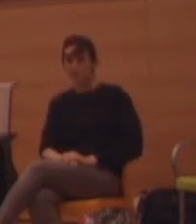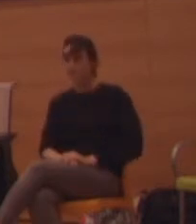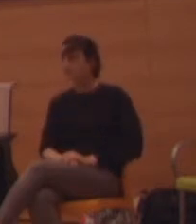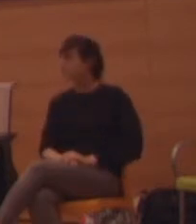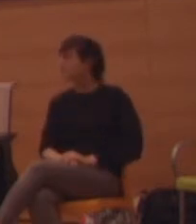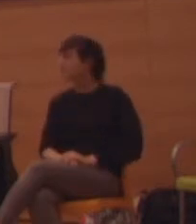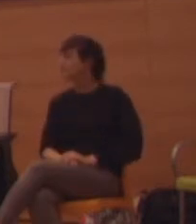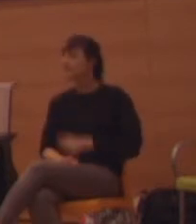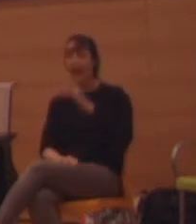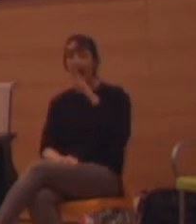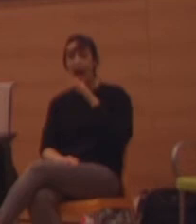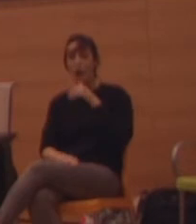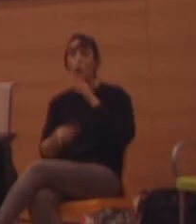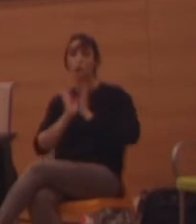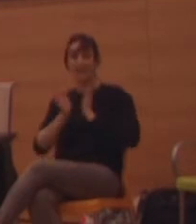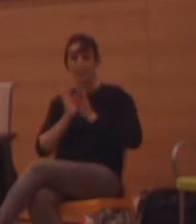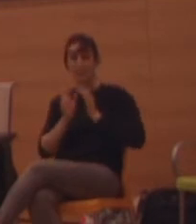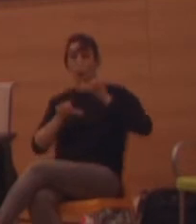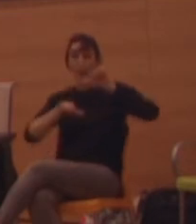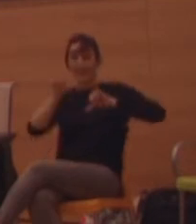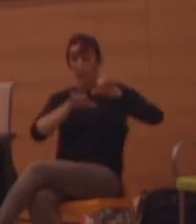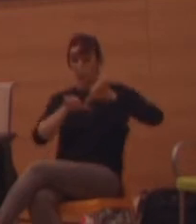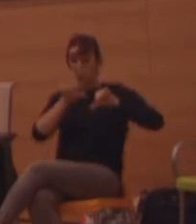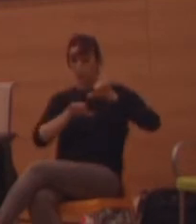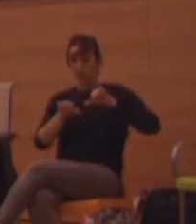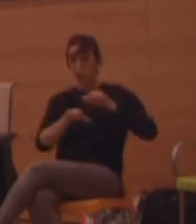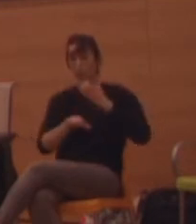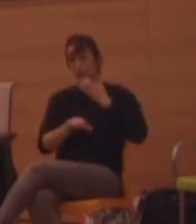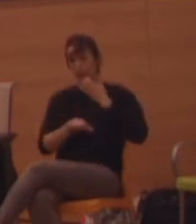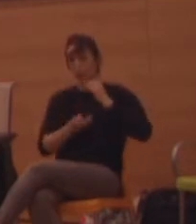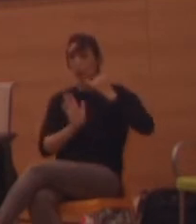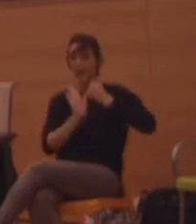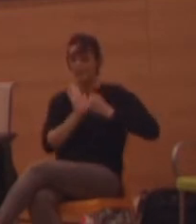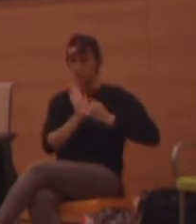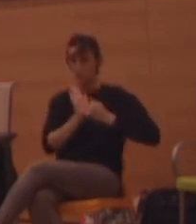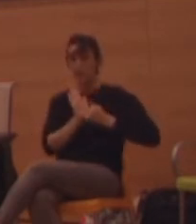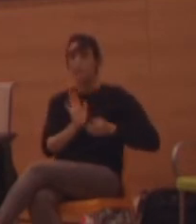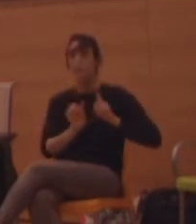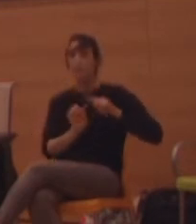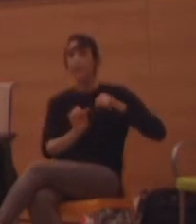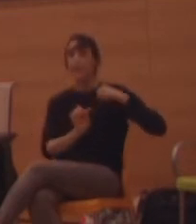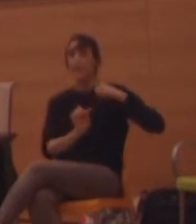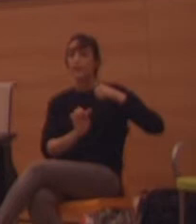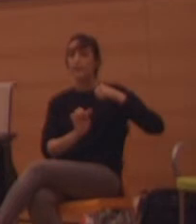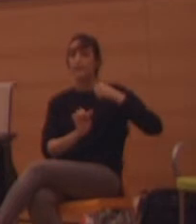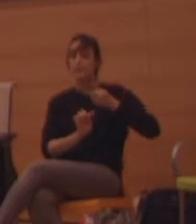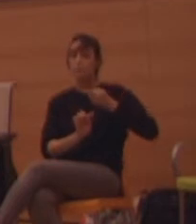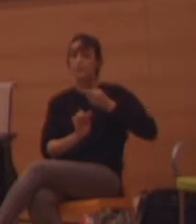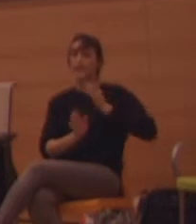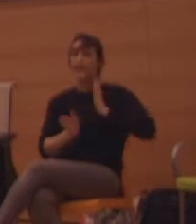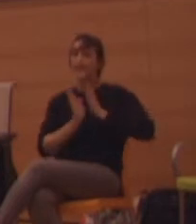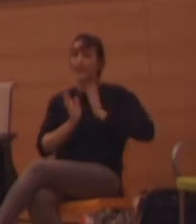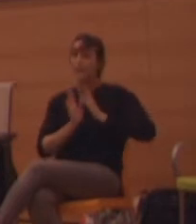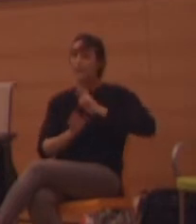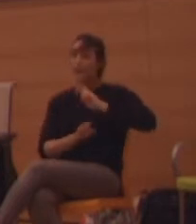Haríamos el desbridamiento quirúrgico con el bisturí que os acabo de enseñar, la antibioterapia, y son pacientes